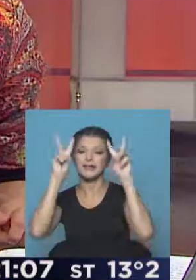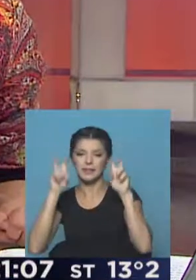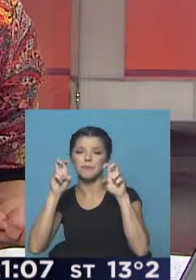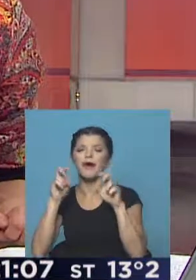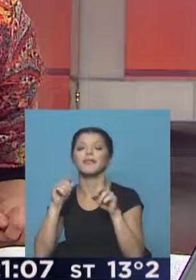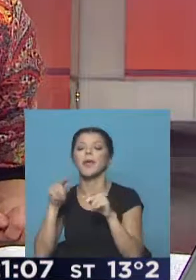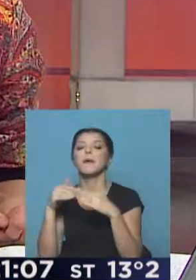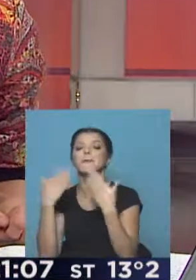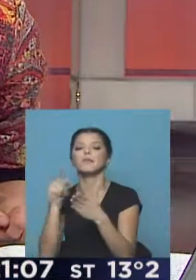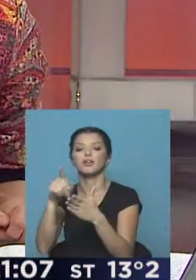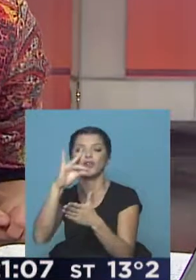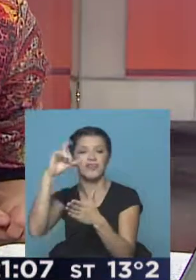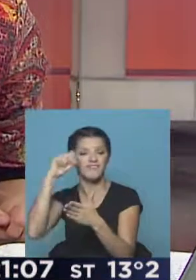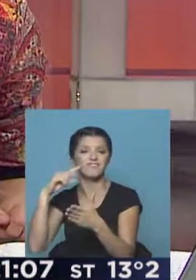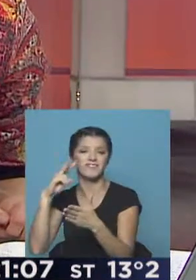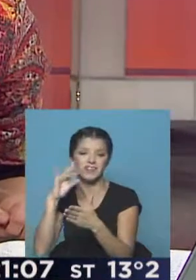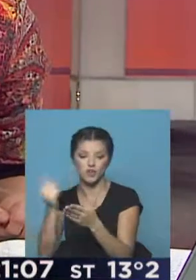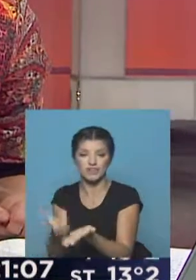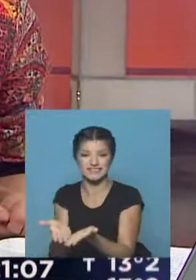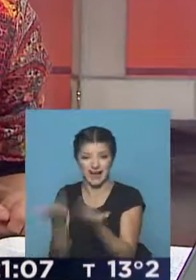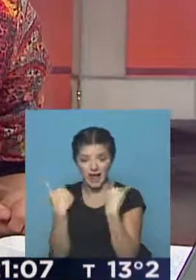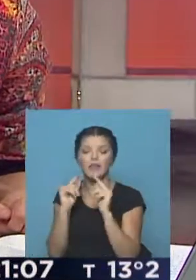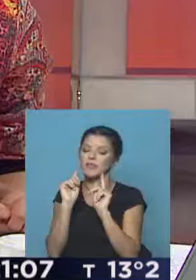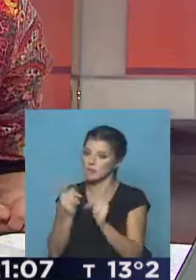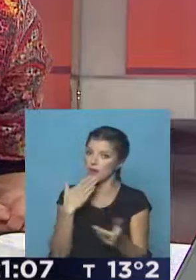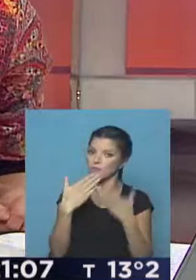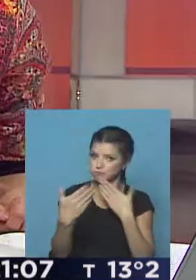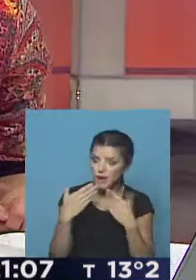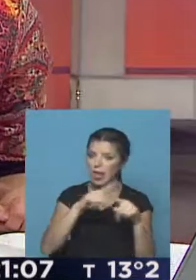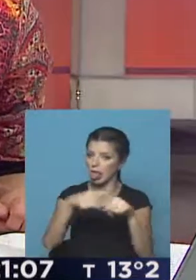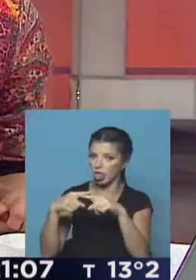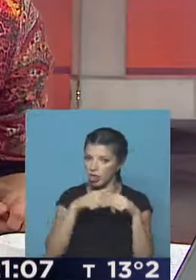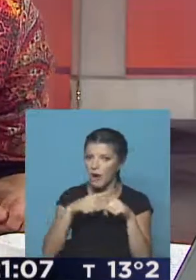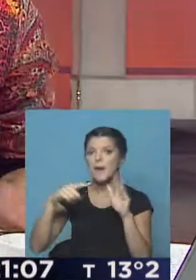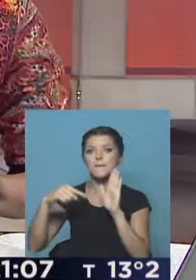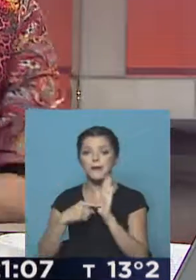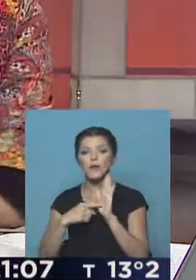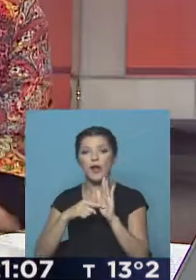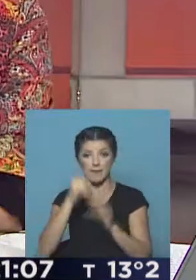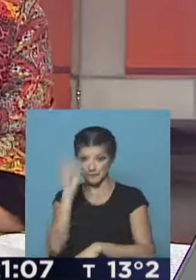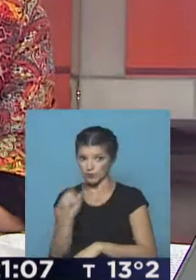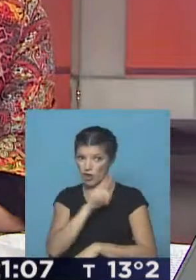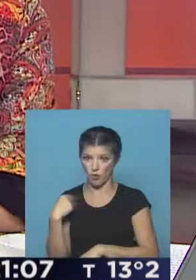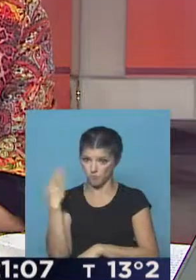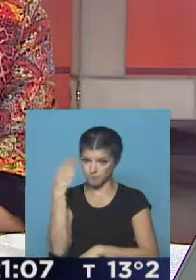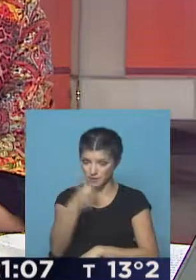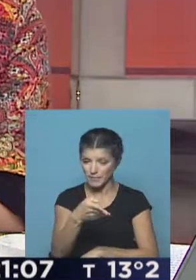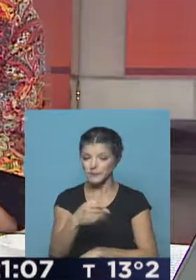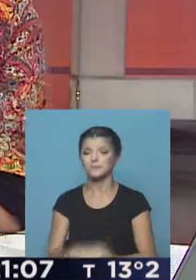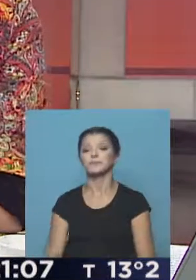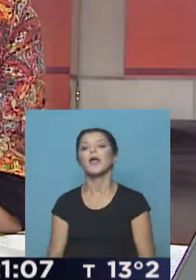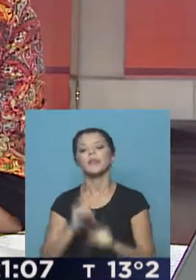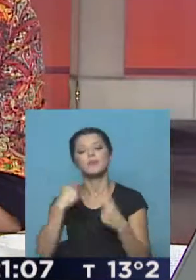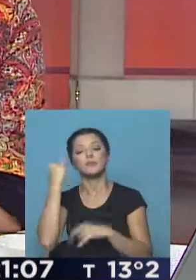Julio Devido estuvo presente con chicanas, con acusaciones y sin la presencia del propio Julio Devido. Exacto. Hablando de la ley, hay que decir que el